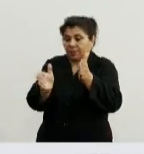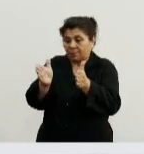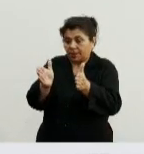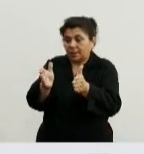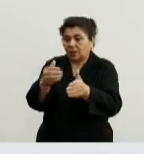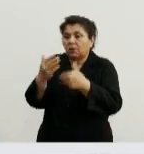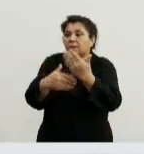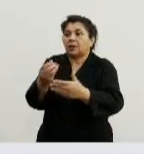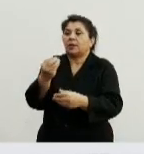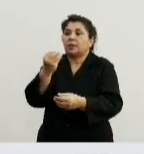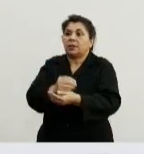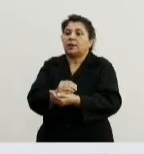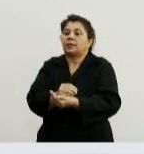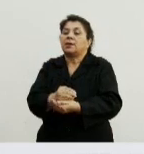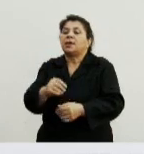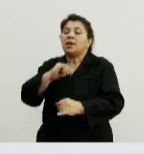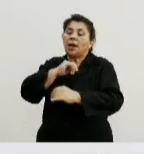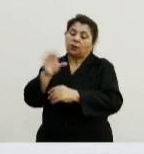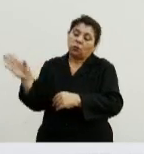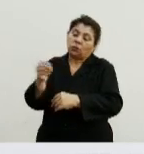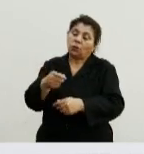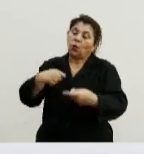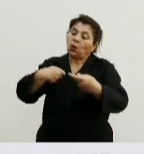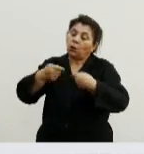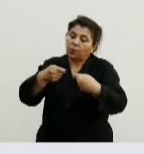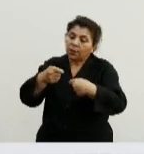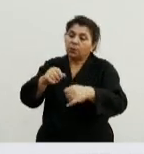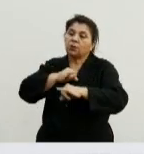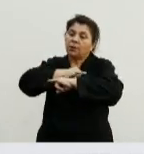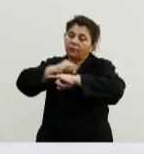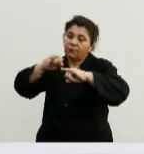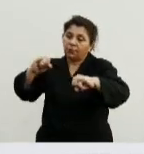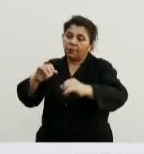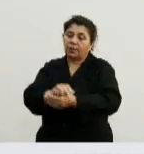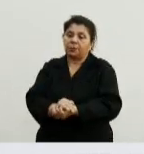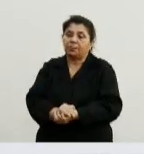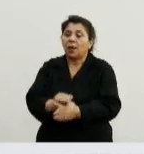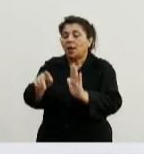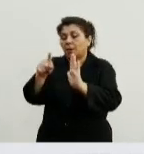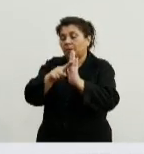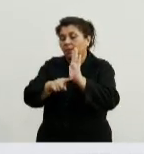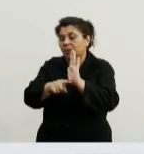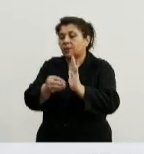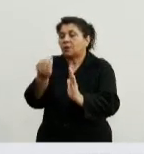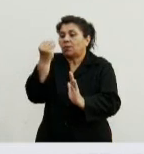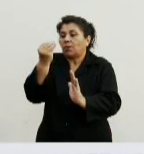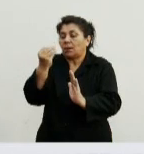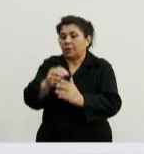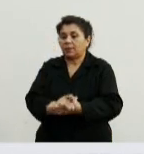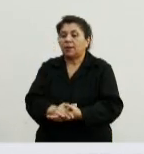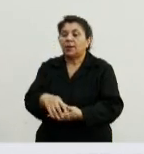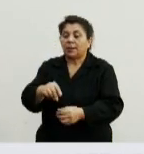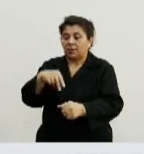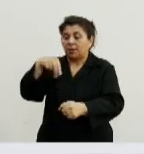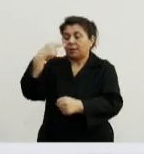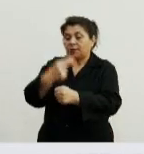haciendo es informando a los comercios cuáles son las medidas de seguridad que tienen que tomar y en esta segunda etapa